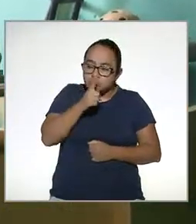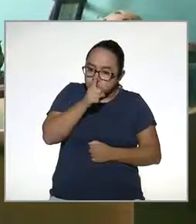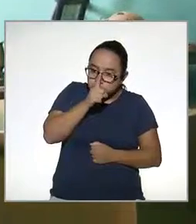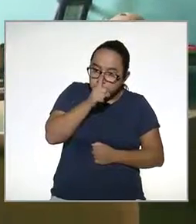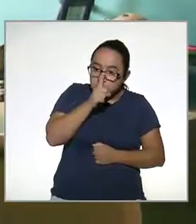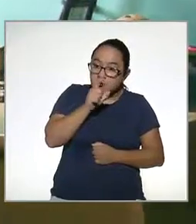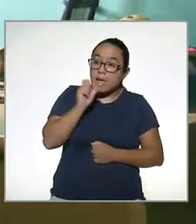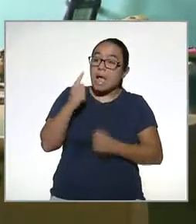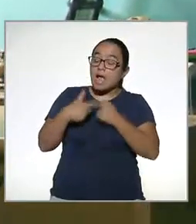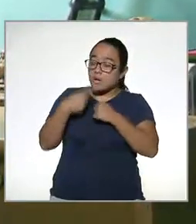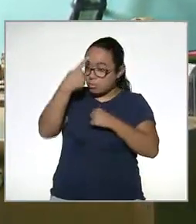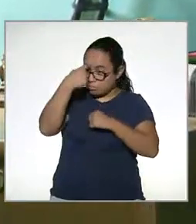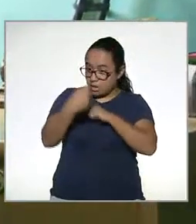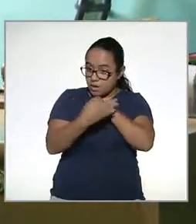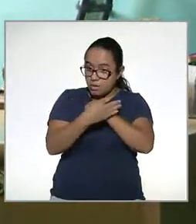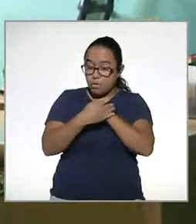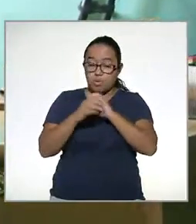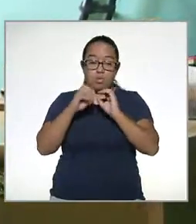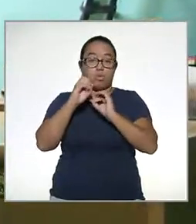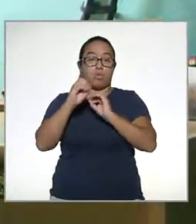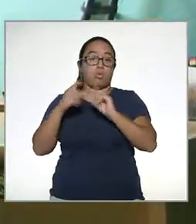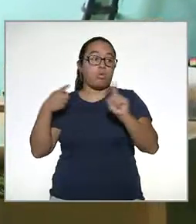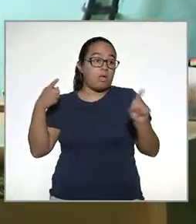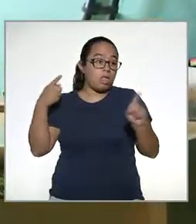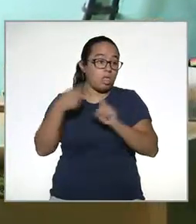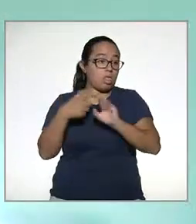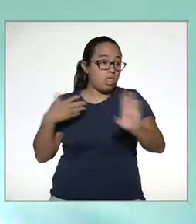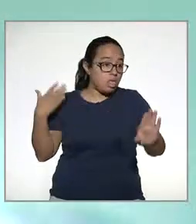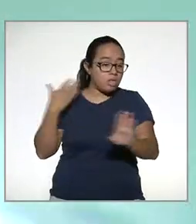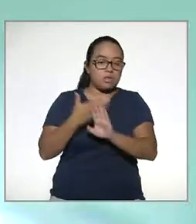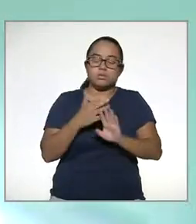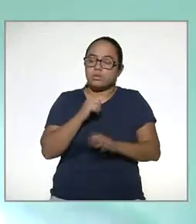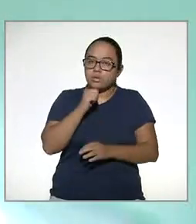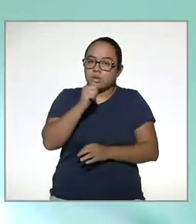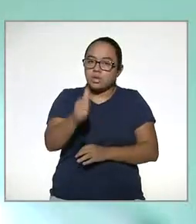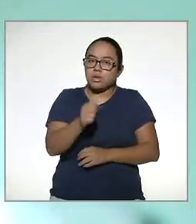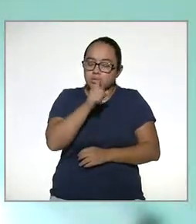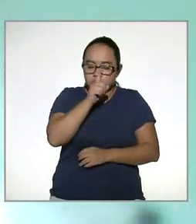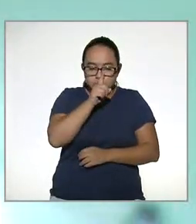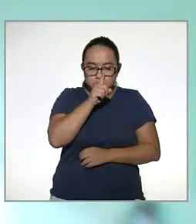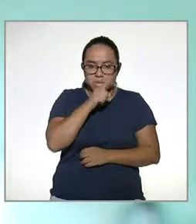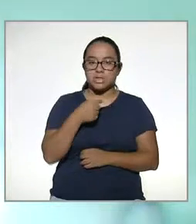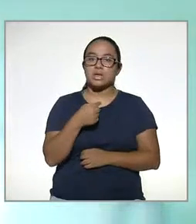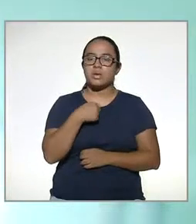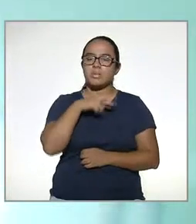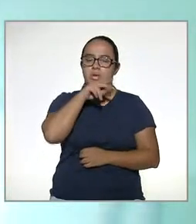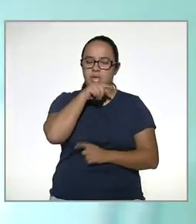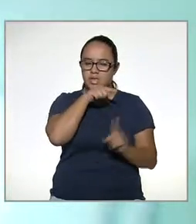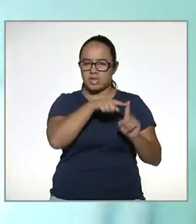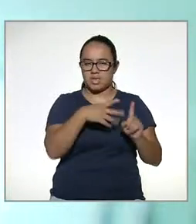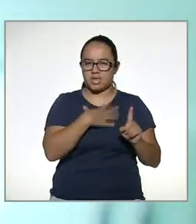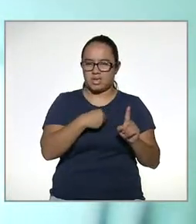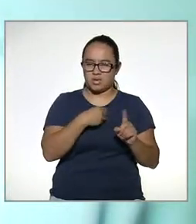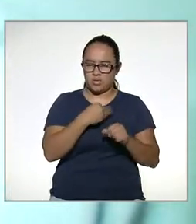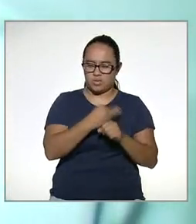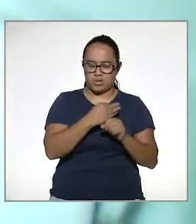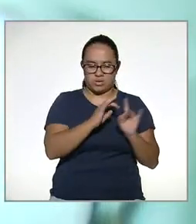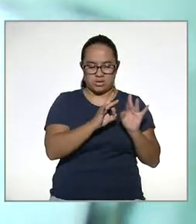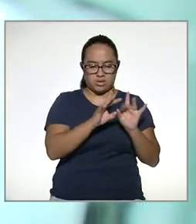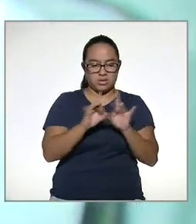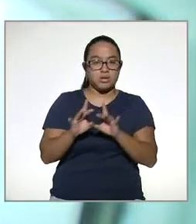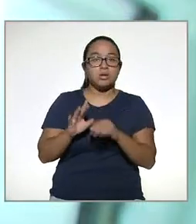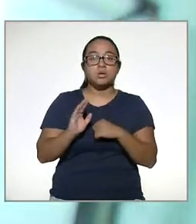para defenderse ni para decirle a su verdad. Bueno, a mí lo que me preocupa de mi hijo en esta situación,